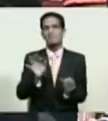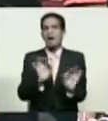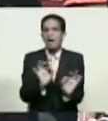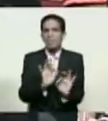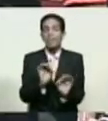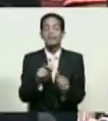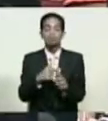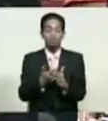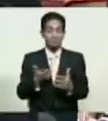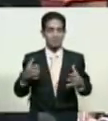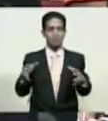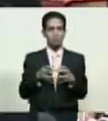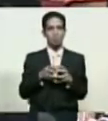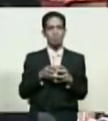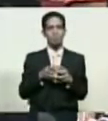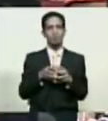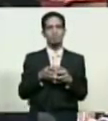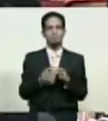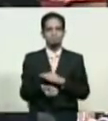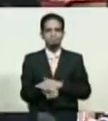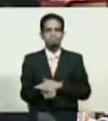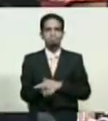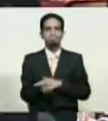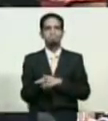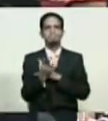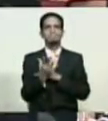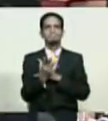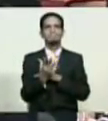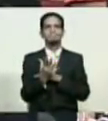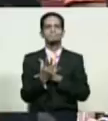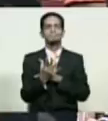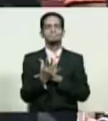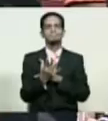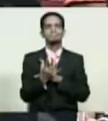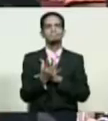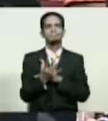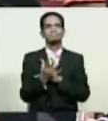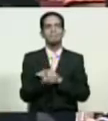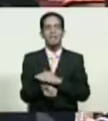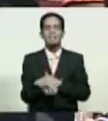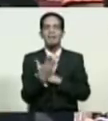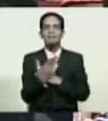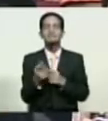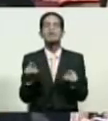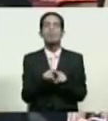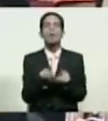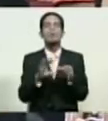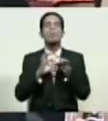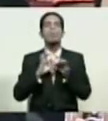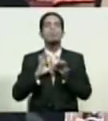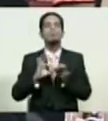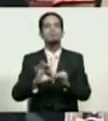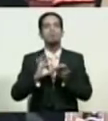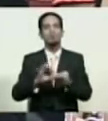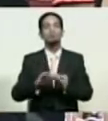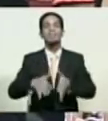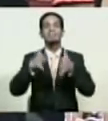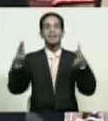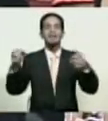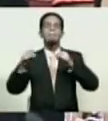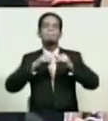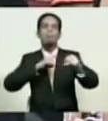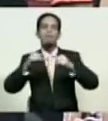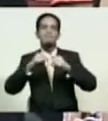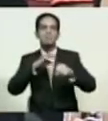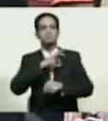Venezuela nace, como lo dijo el presidente Nicolás Maduro el 27 de enero, nace como la unión del gran movimiento de